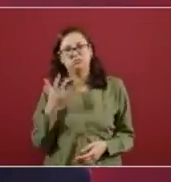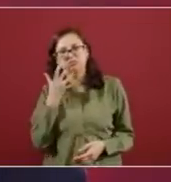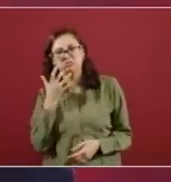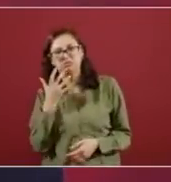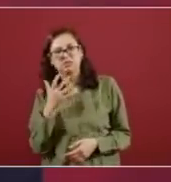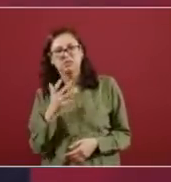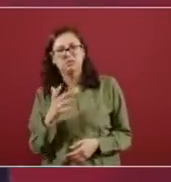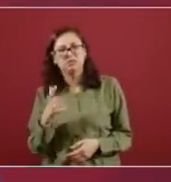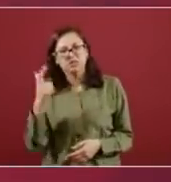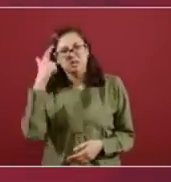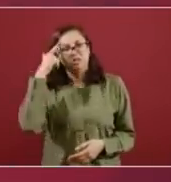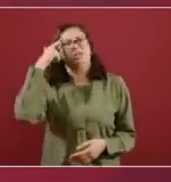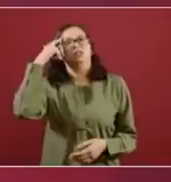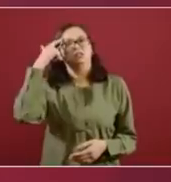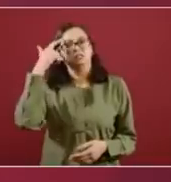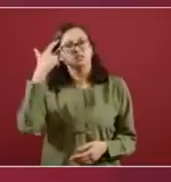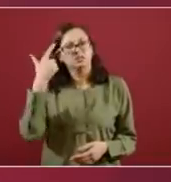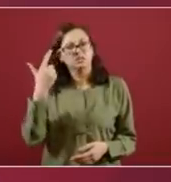no es mentalidad